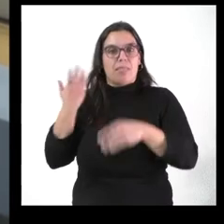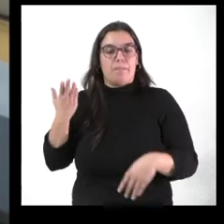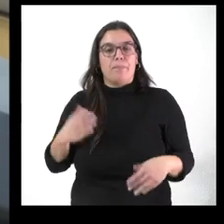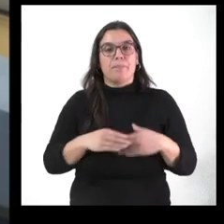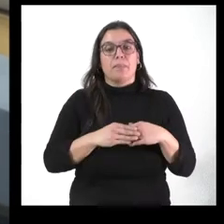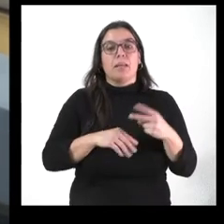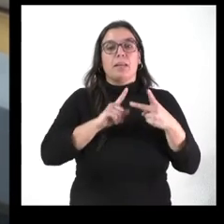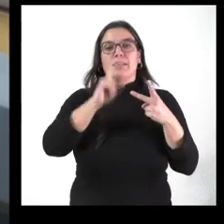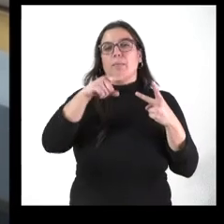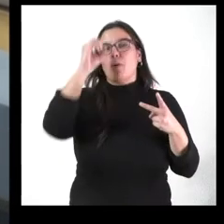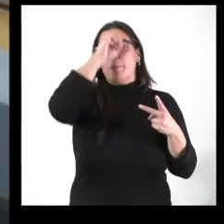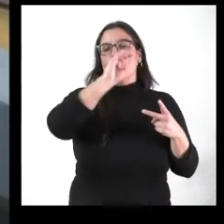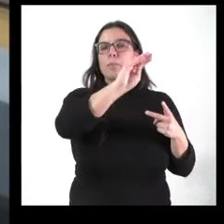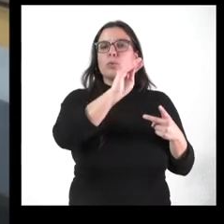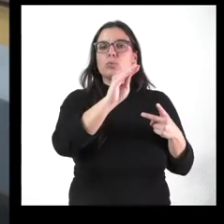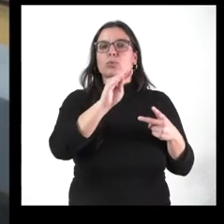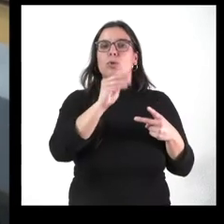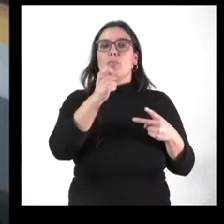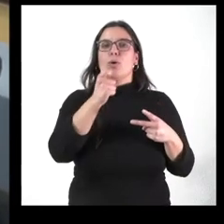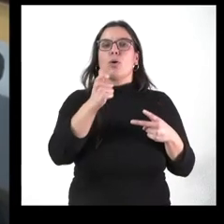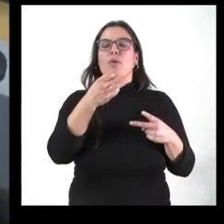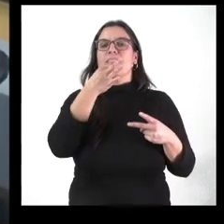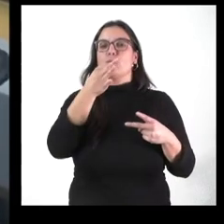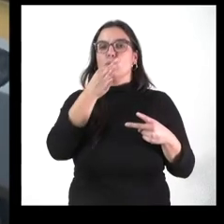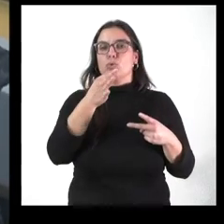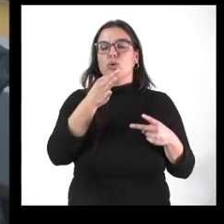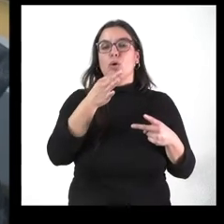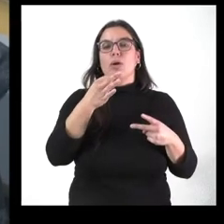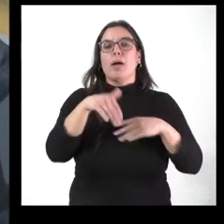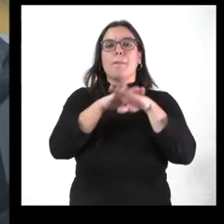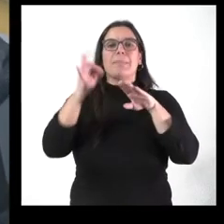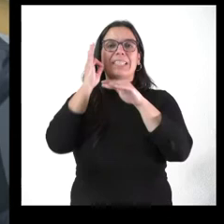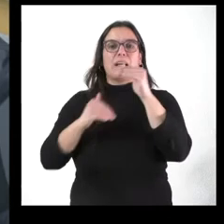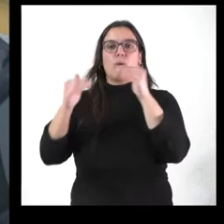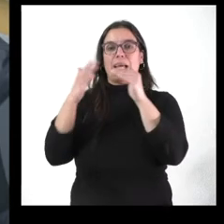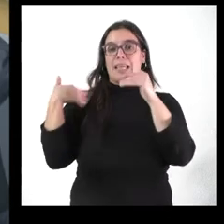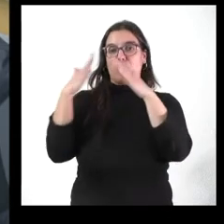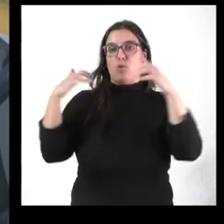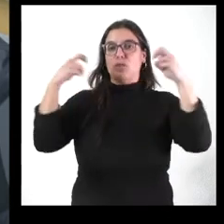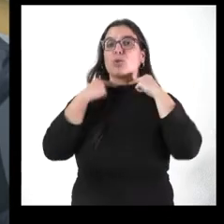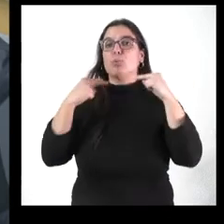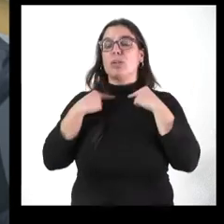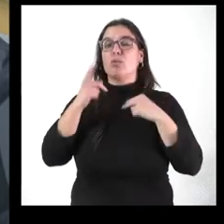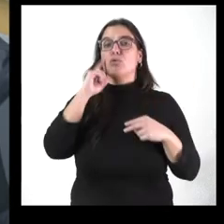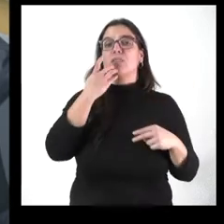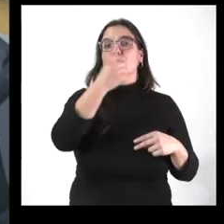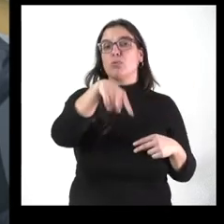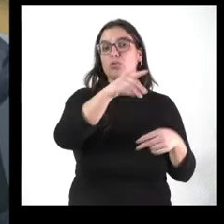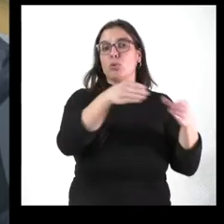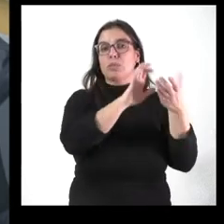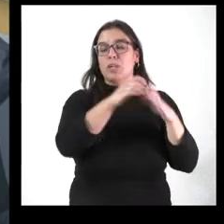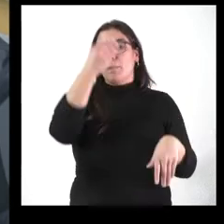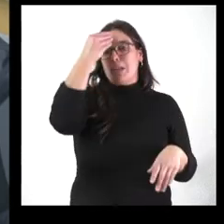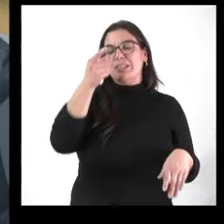Me gustaría que valorara un poco las palabras de Irene Montero ayer en el congreso de los diputados en no sé si desde la junta de Castilla y león cree